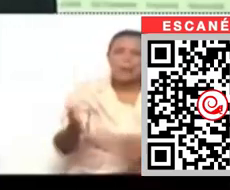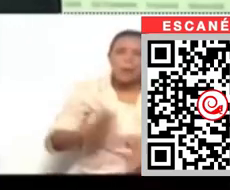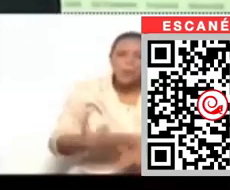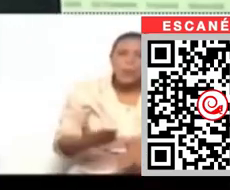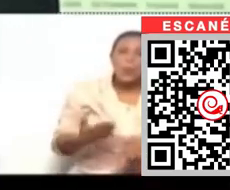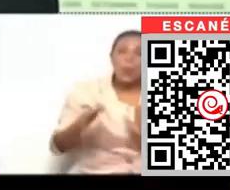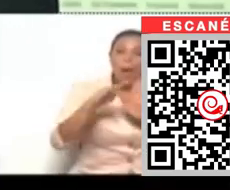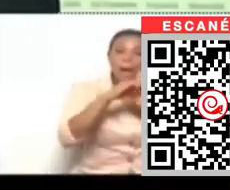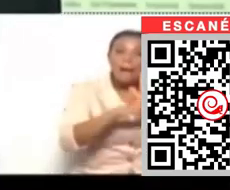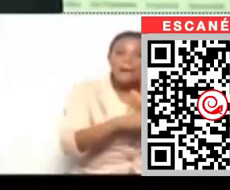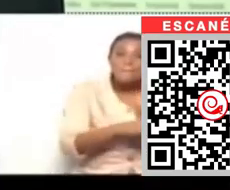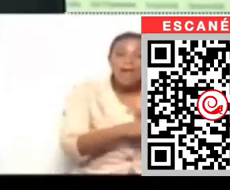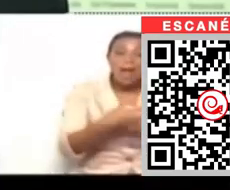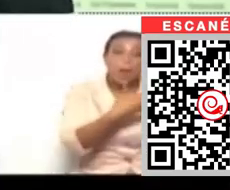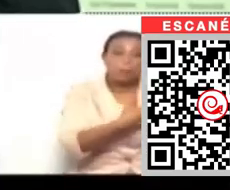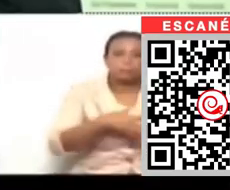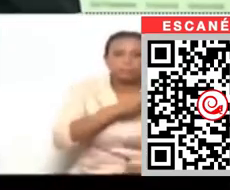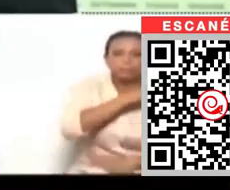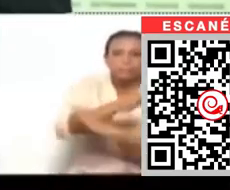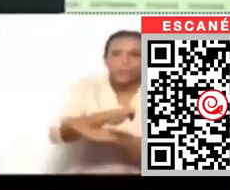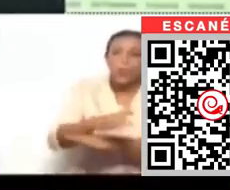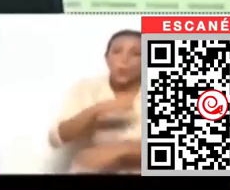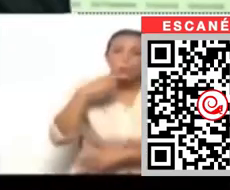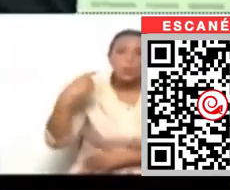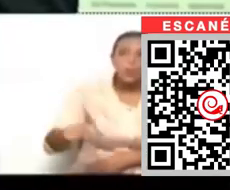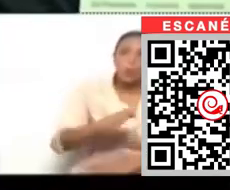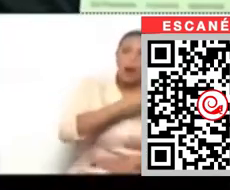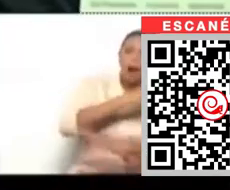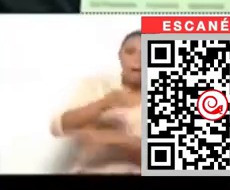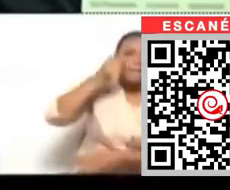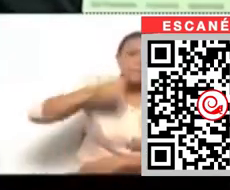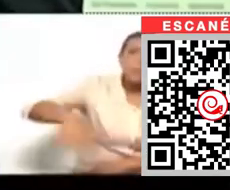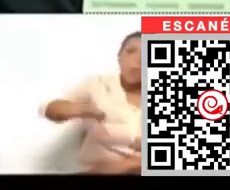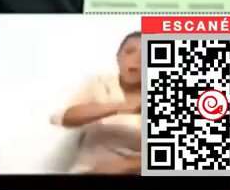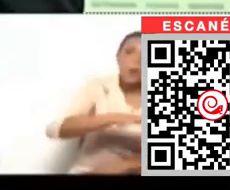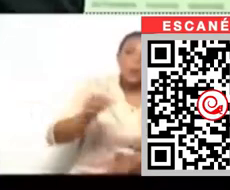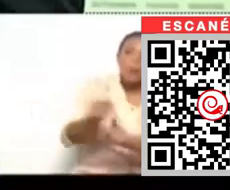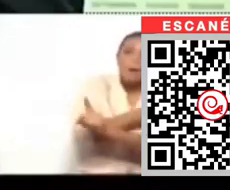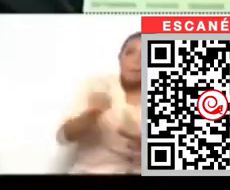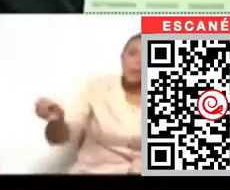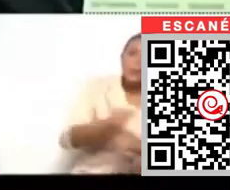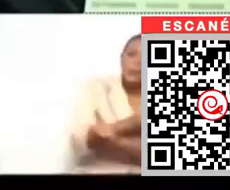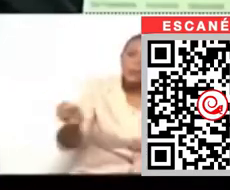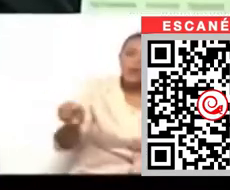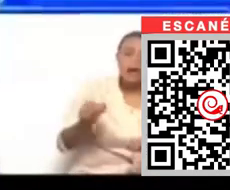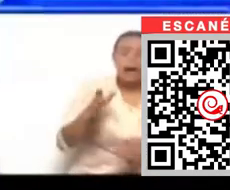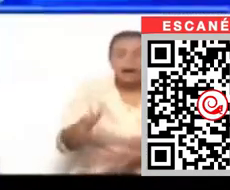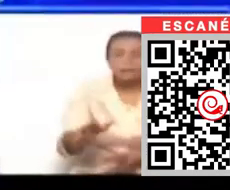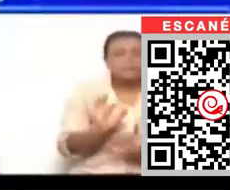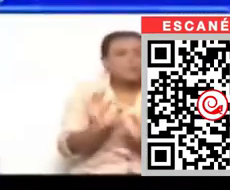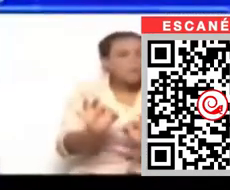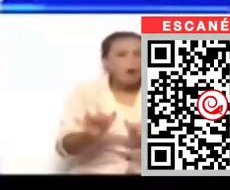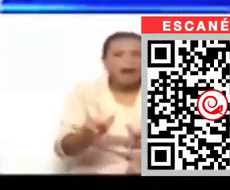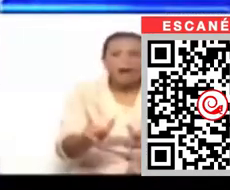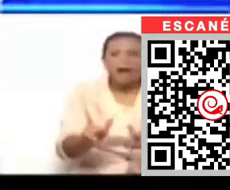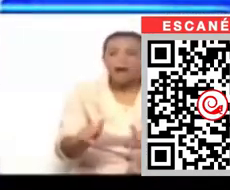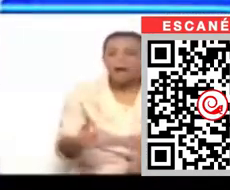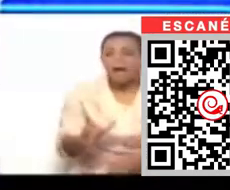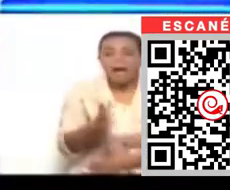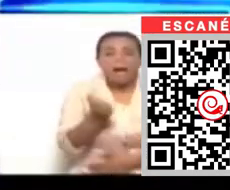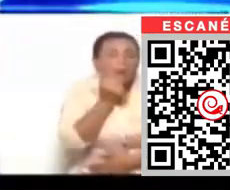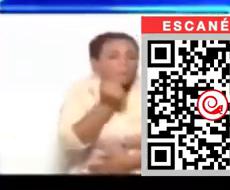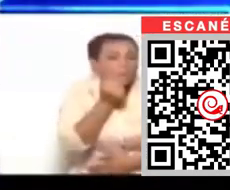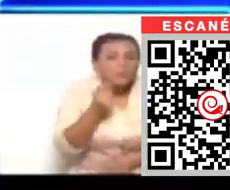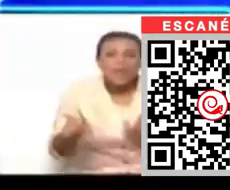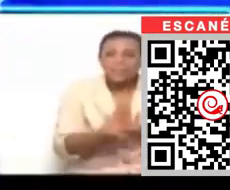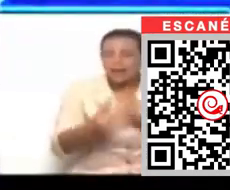estas medidas coercitivas unilaterales, es un castigo al pueblo. La tortura la colectiva. Tortura, la tortura colectiva. Una violación masiva de